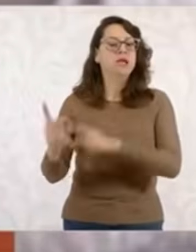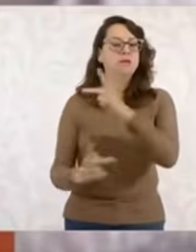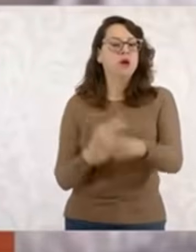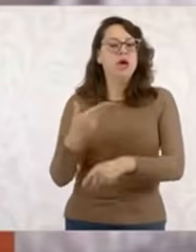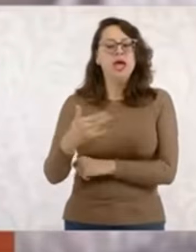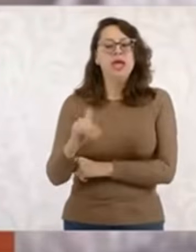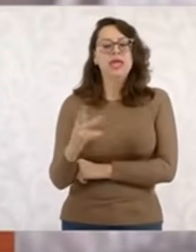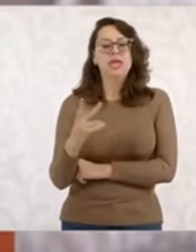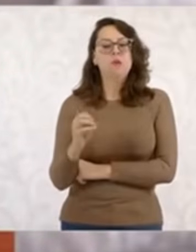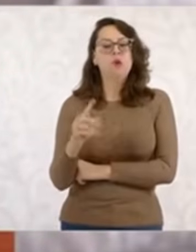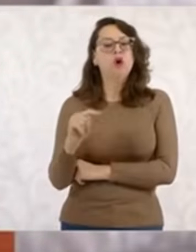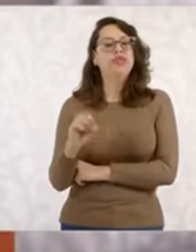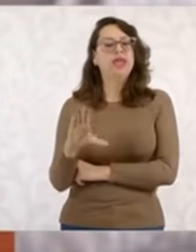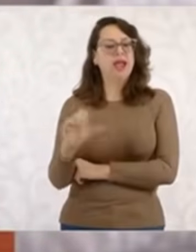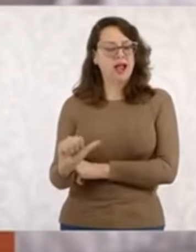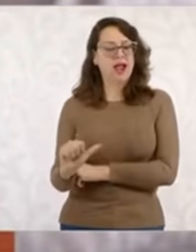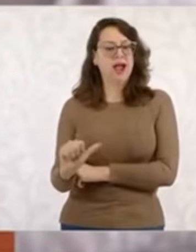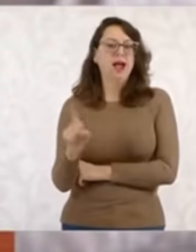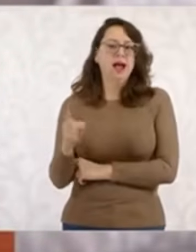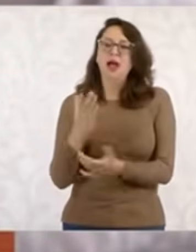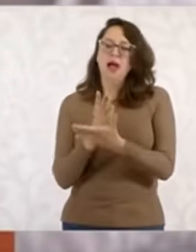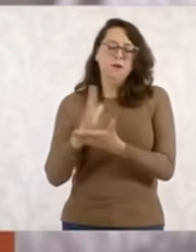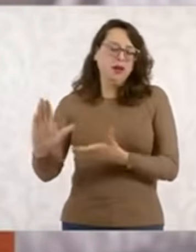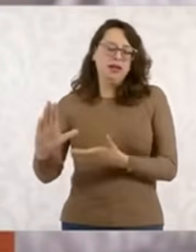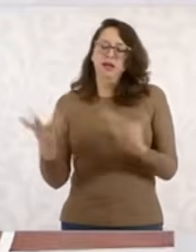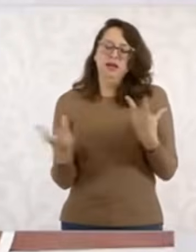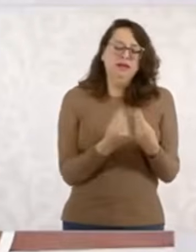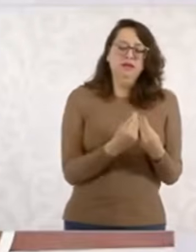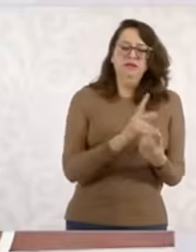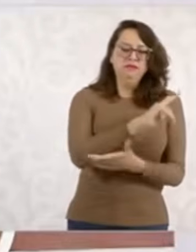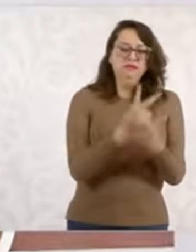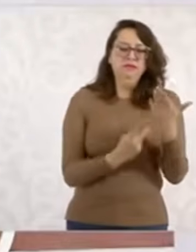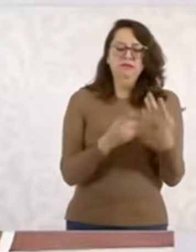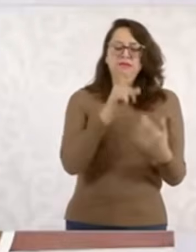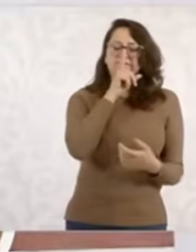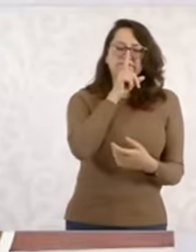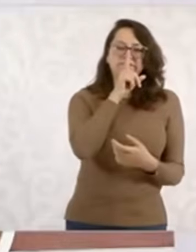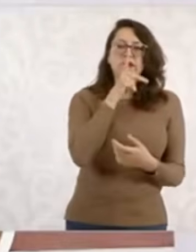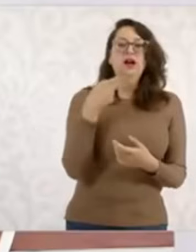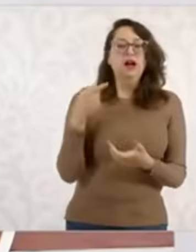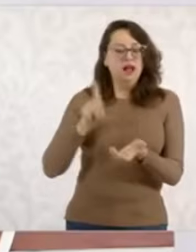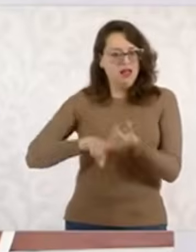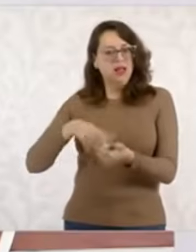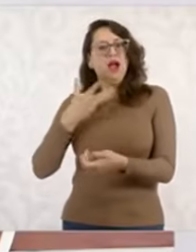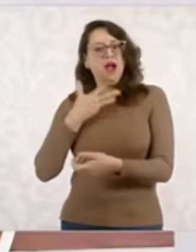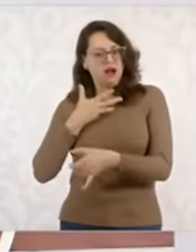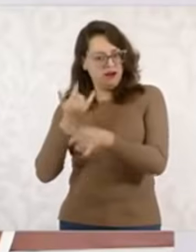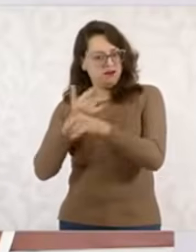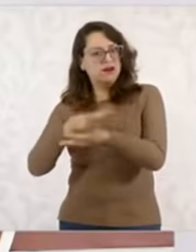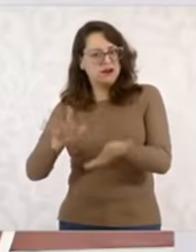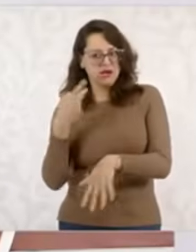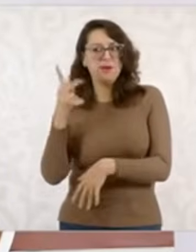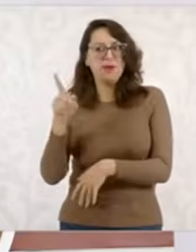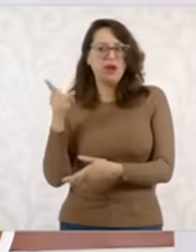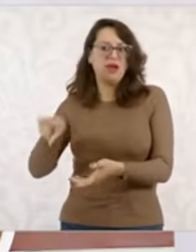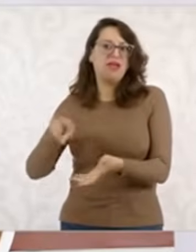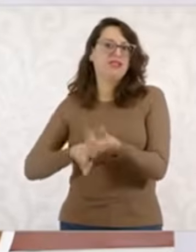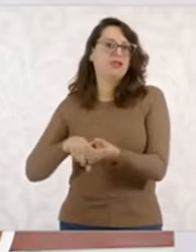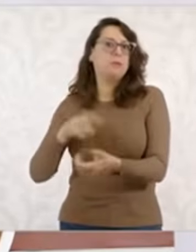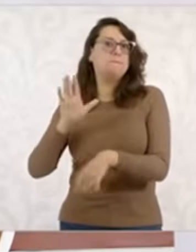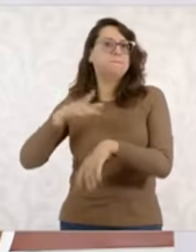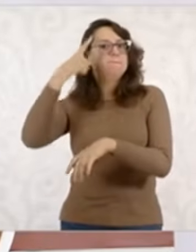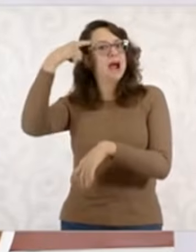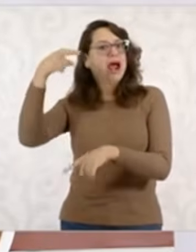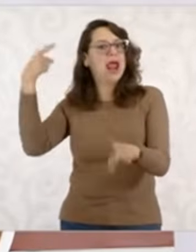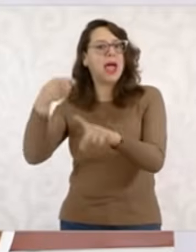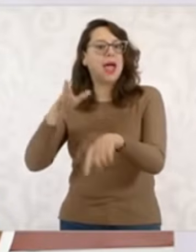programa de vivienda para el bienestar por estar dirigido a sectores de mayores ingresos, pero también hay esa posibilidad con